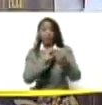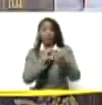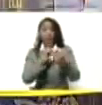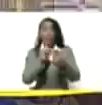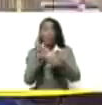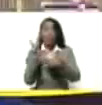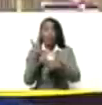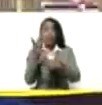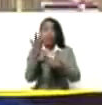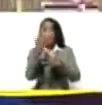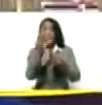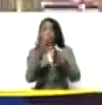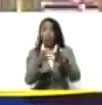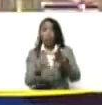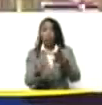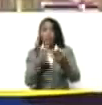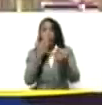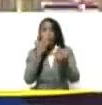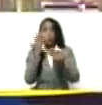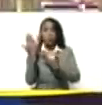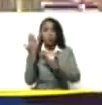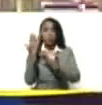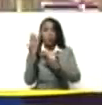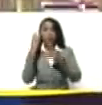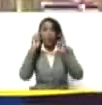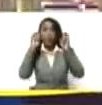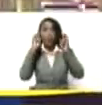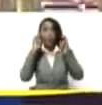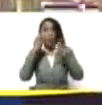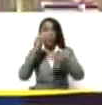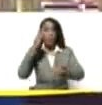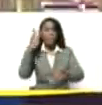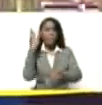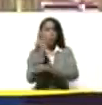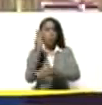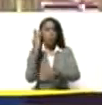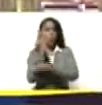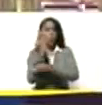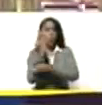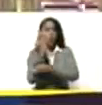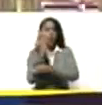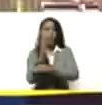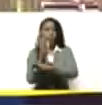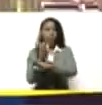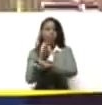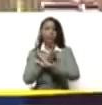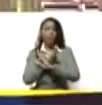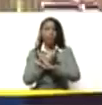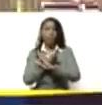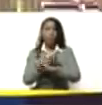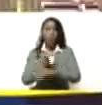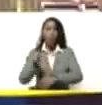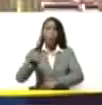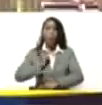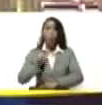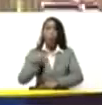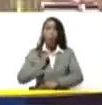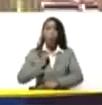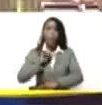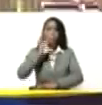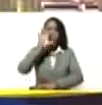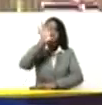uno de los males más terribles y venenosos que hemos tenido que enfrentar de la modalidad de la guerra